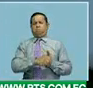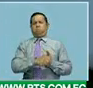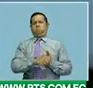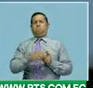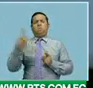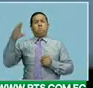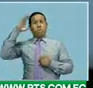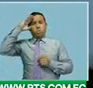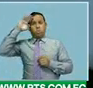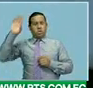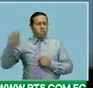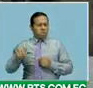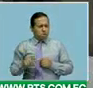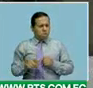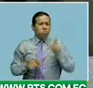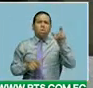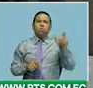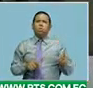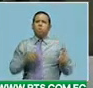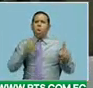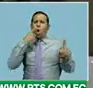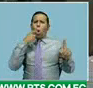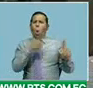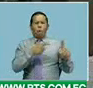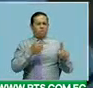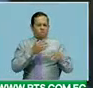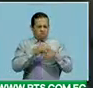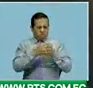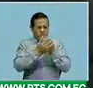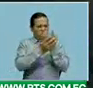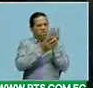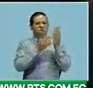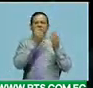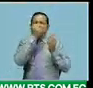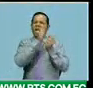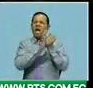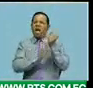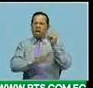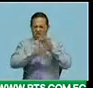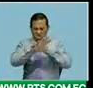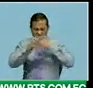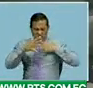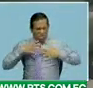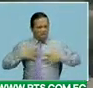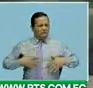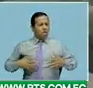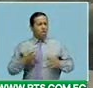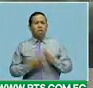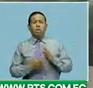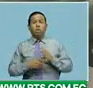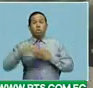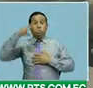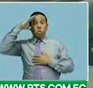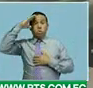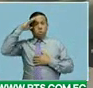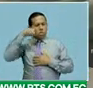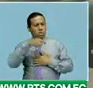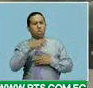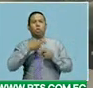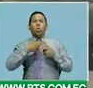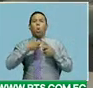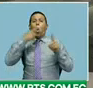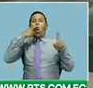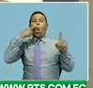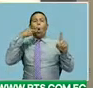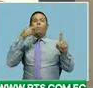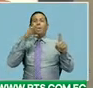estaba lleno de sangre, se procedió a ingresar al domicilio. Cuando los uniformados llegaron al lugar, se encontraron con Byron Francisco G., de